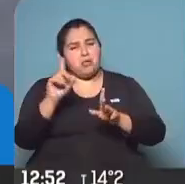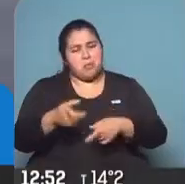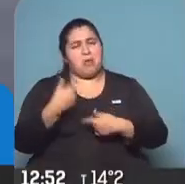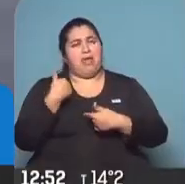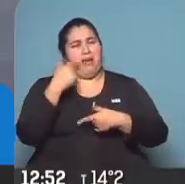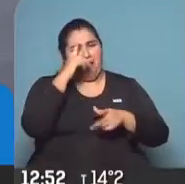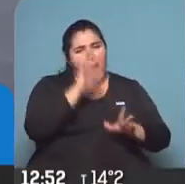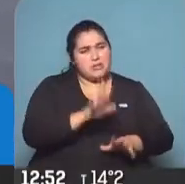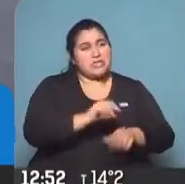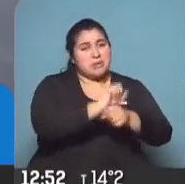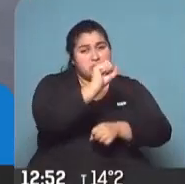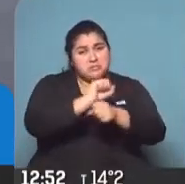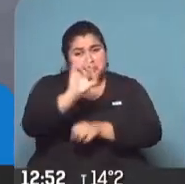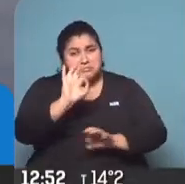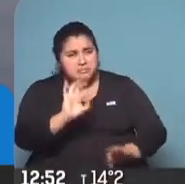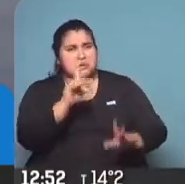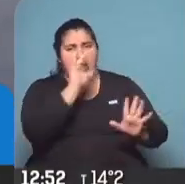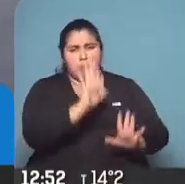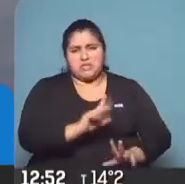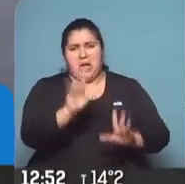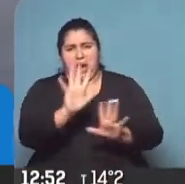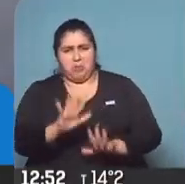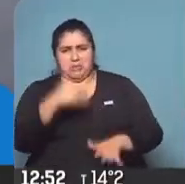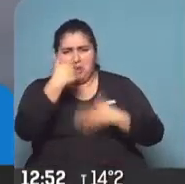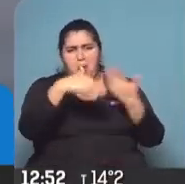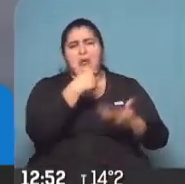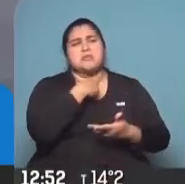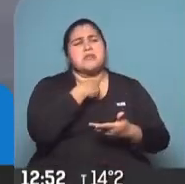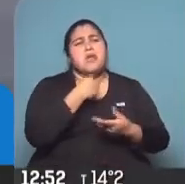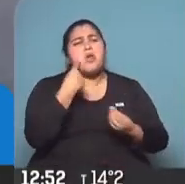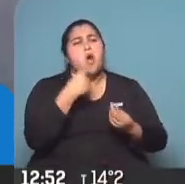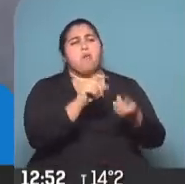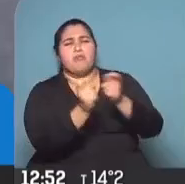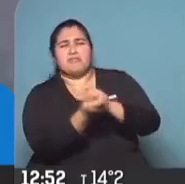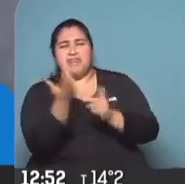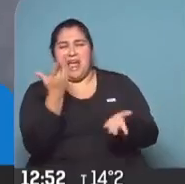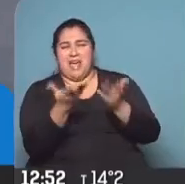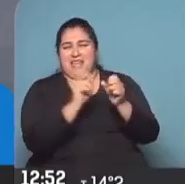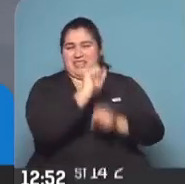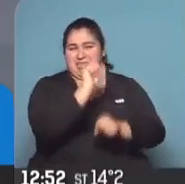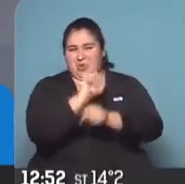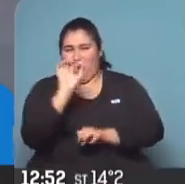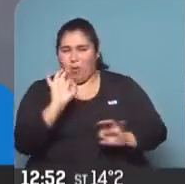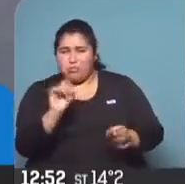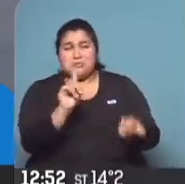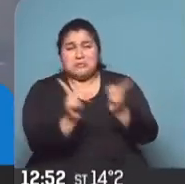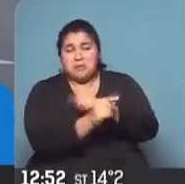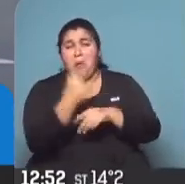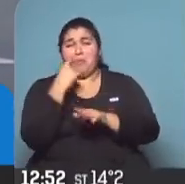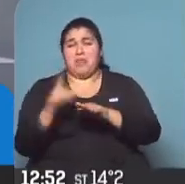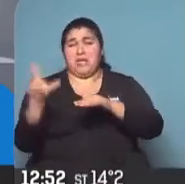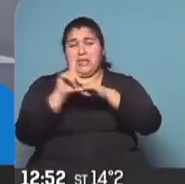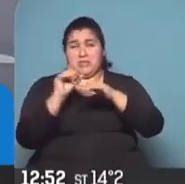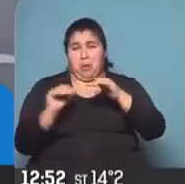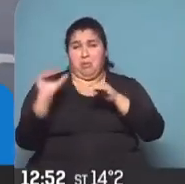del estado para el ascenso o aquello que requiera realizar transferencia de títulos equivalentes a los ya previstos en el reglamento de formación